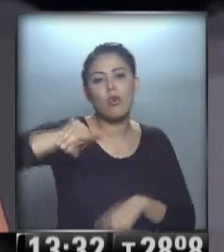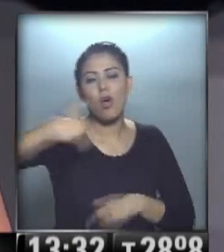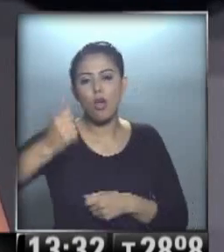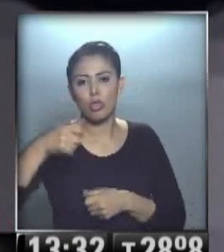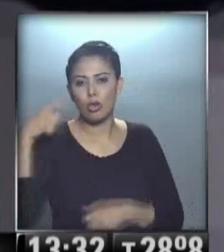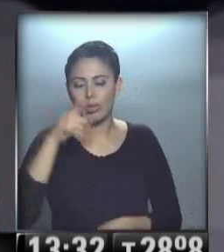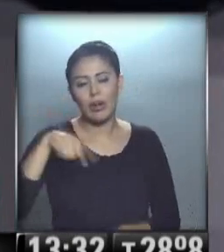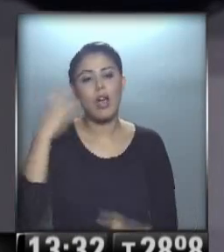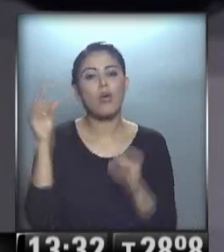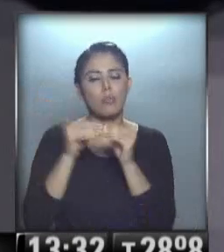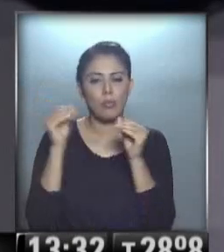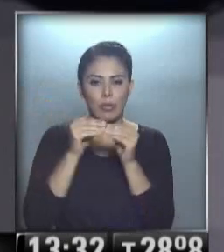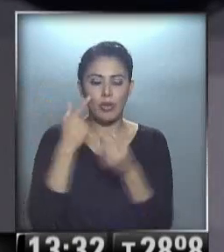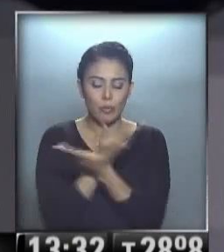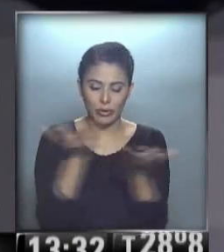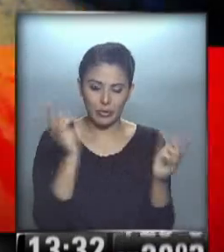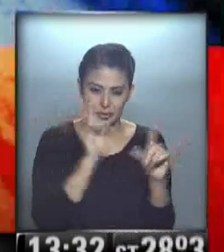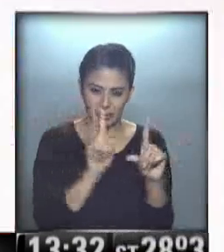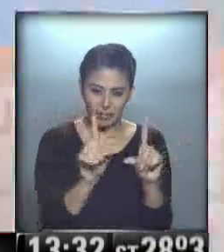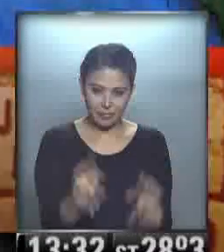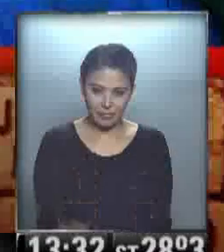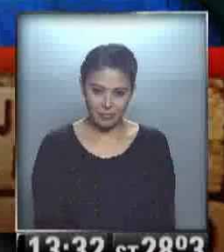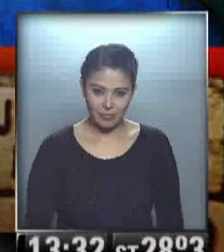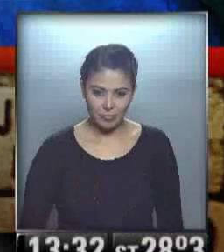lugar, compartimos el informe de nuestros enviados.